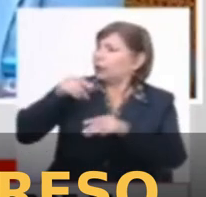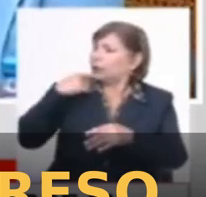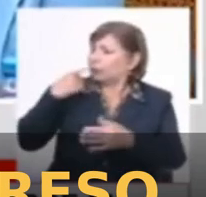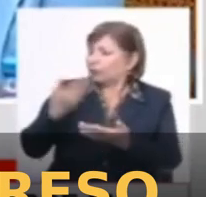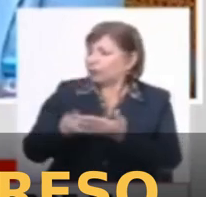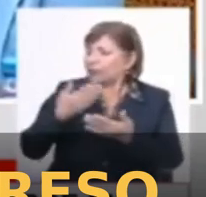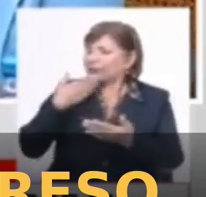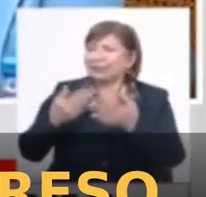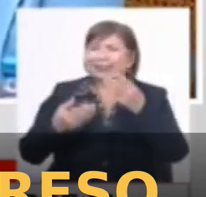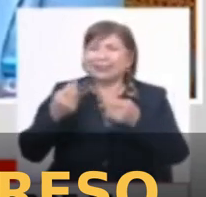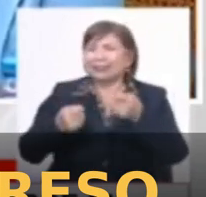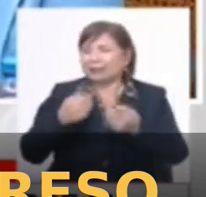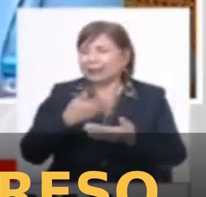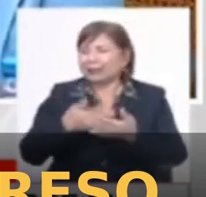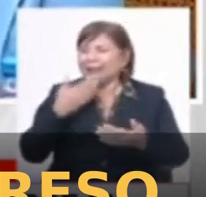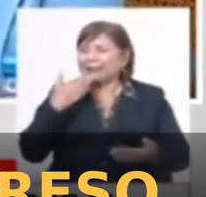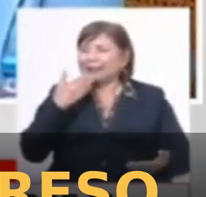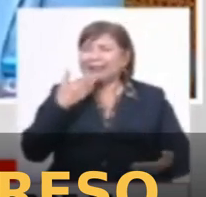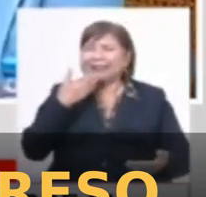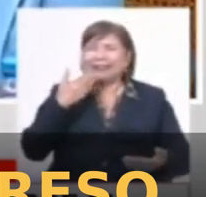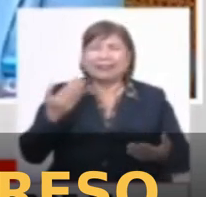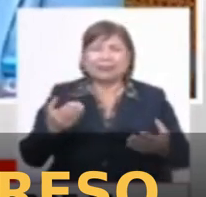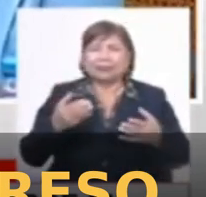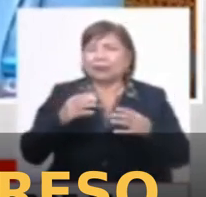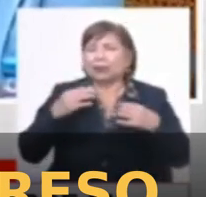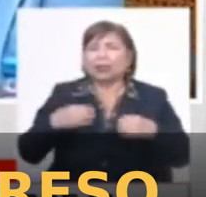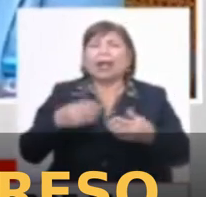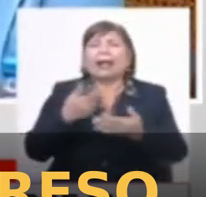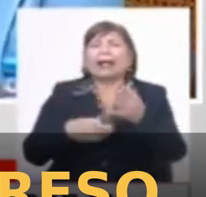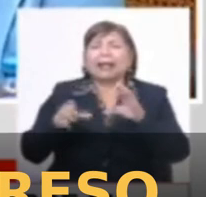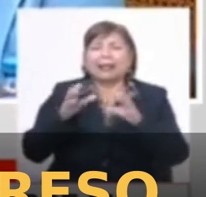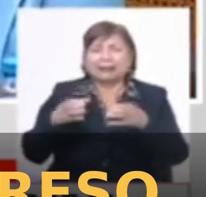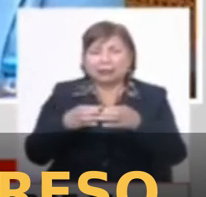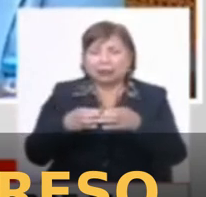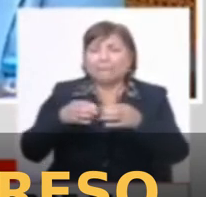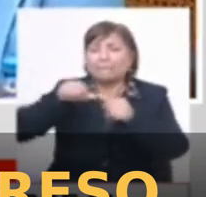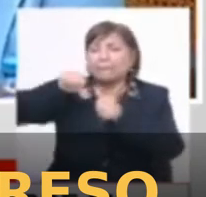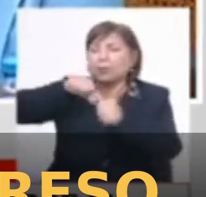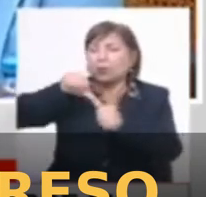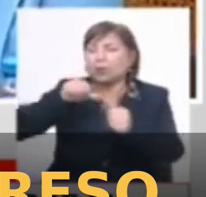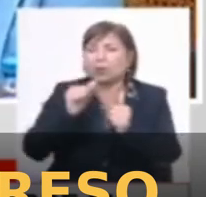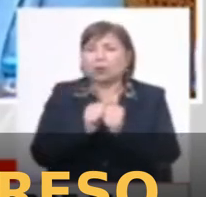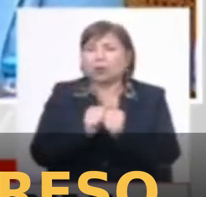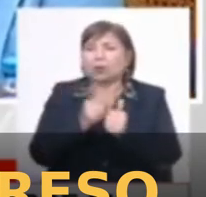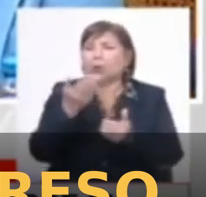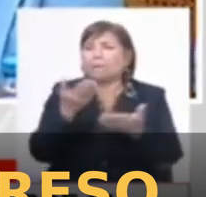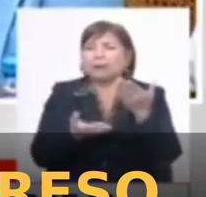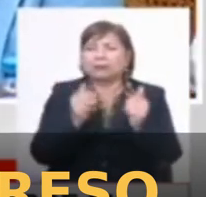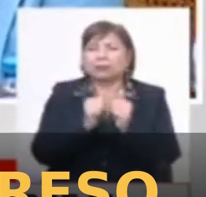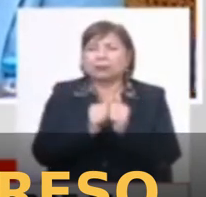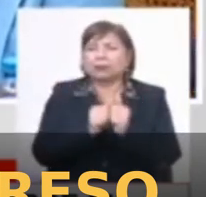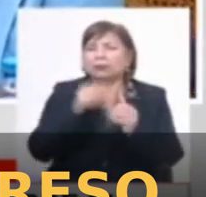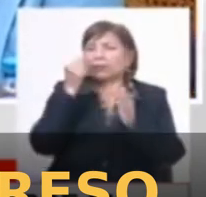usted nos describa quiénes son esos congresistas apodados los niños que han estado vinculados a estos presuntos actos